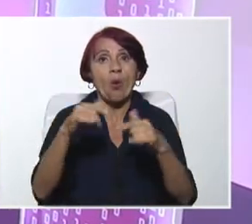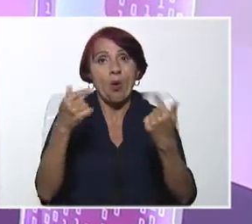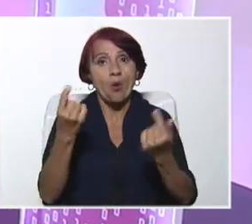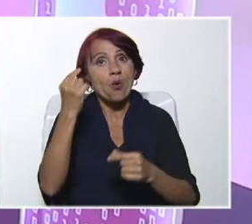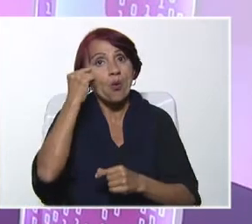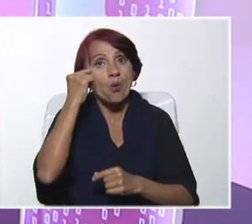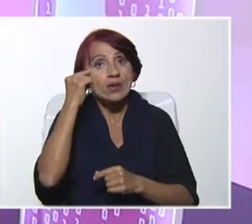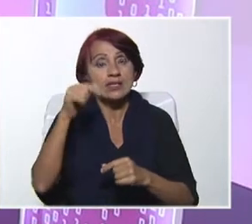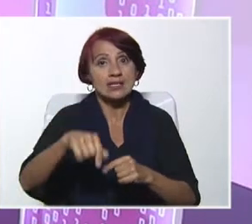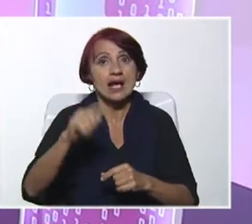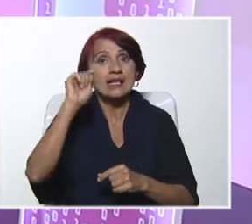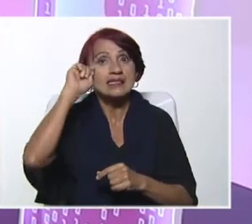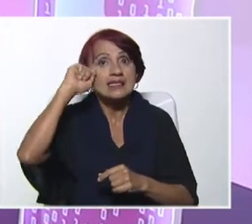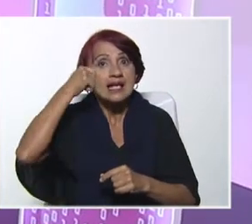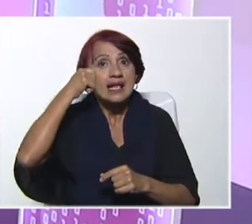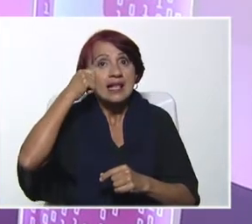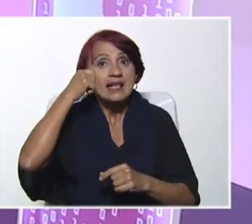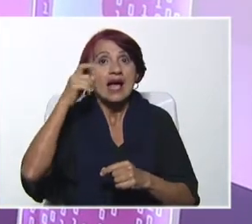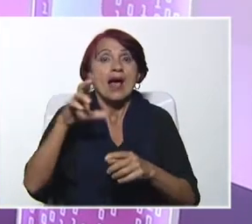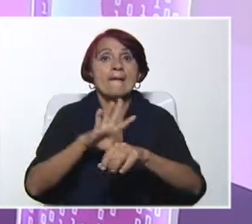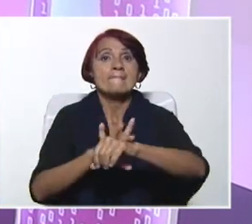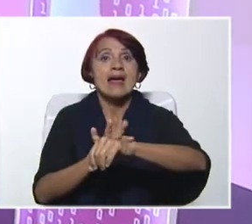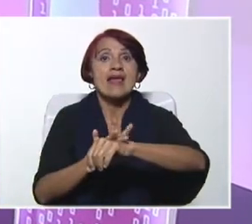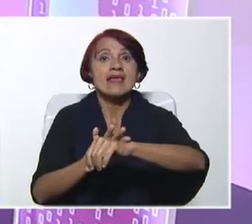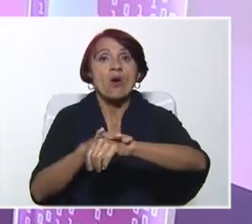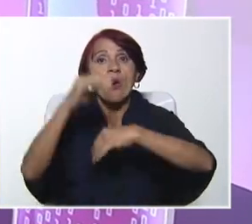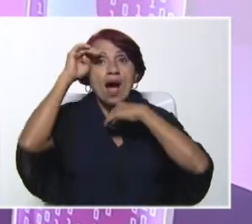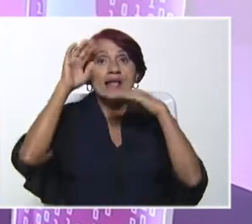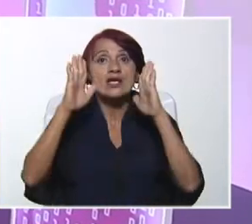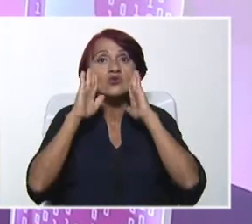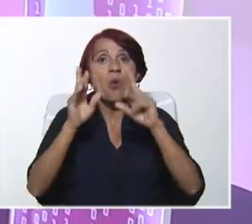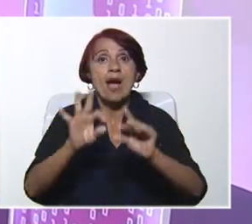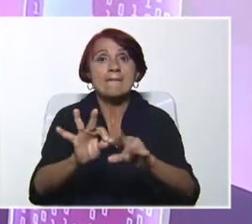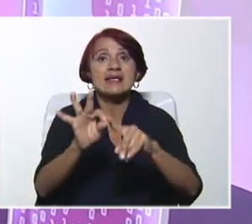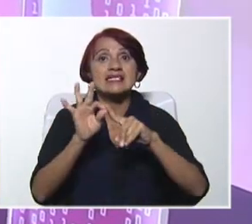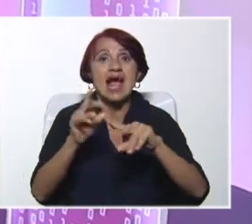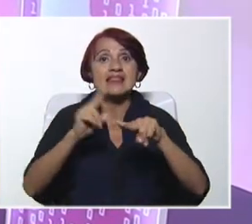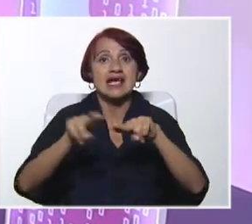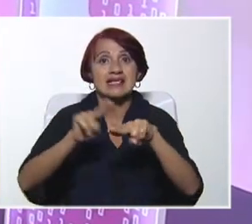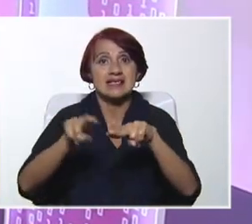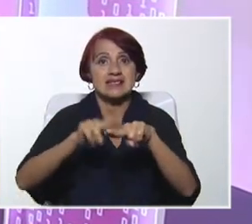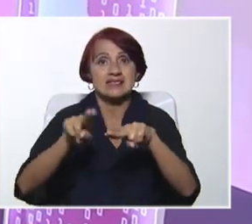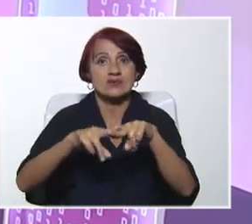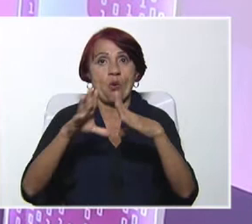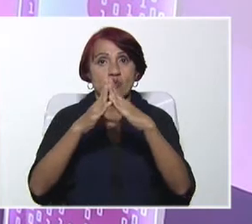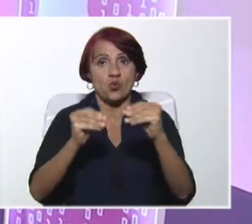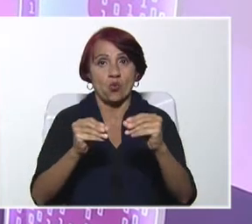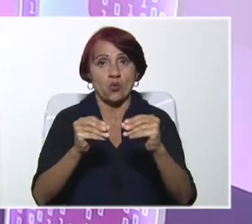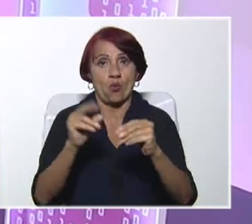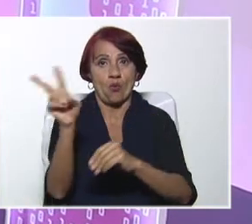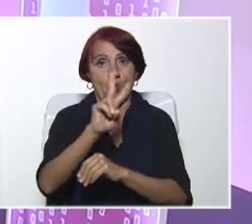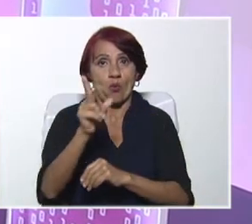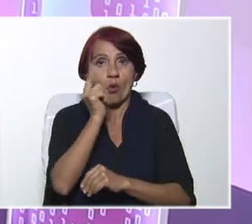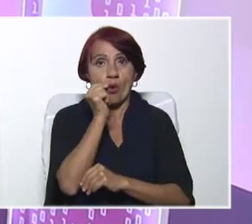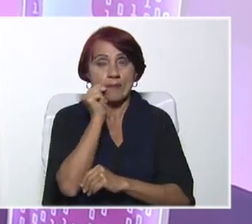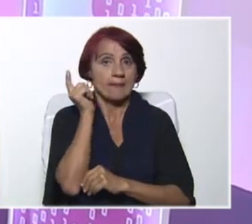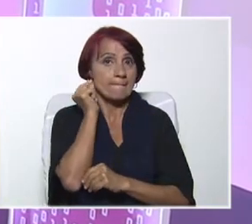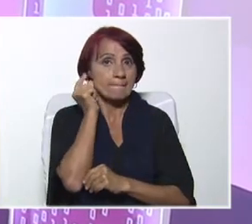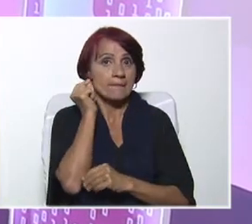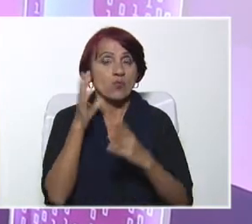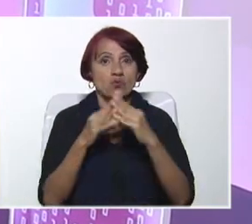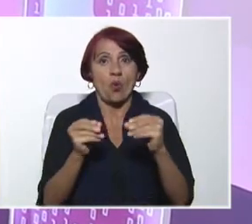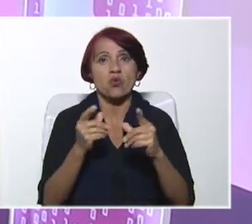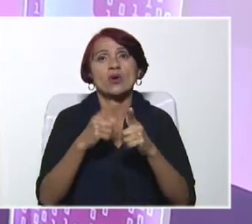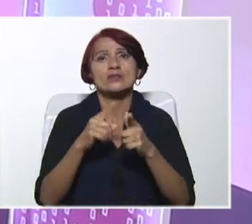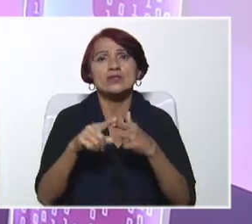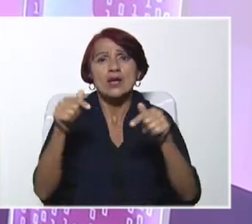parte, el Día del Pediatra, así que felicitaciones a todos los pediatras venezolanos y venezolanas. Pero como ya vamos a entrar